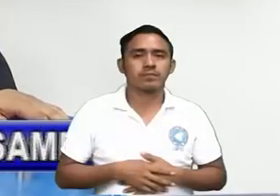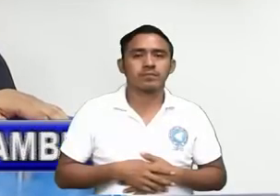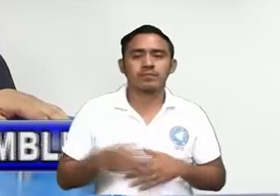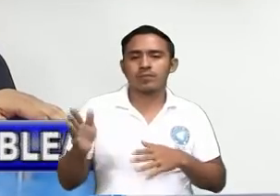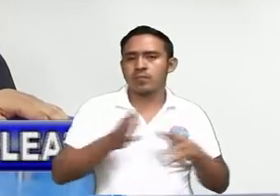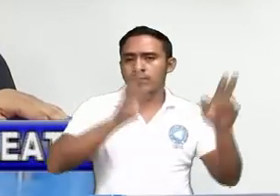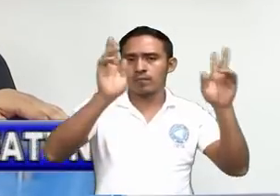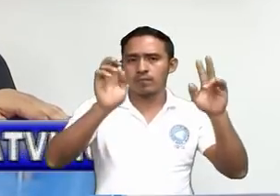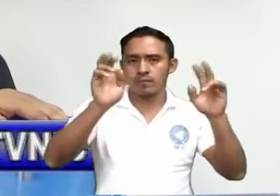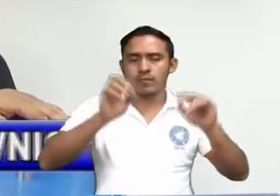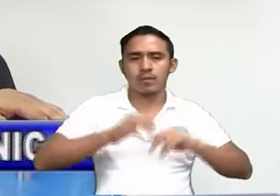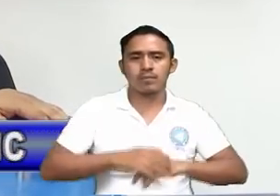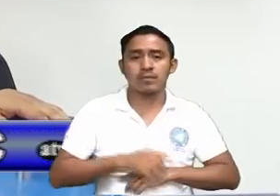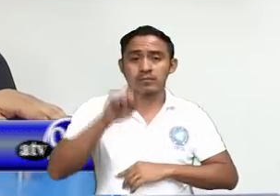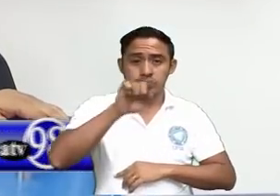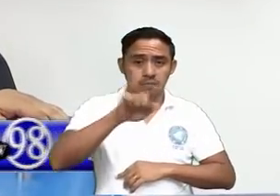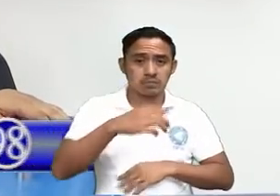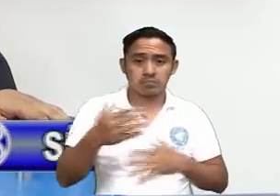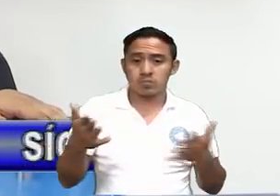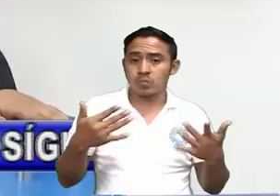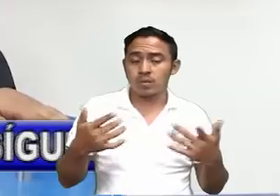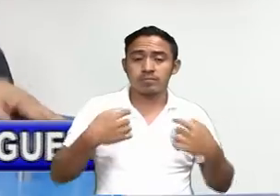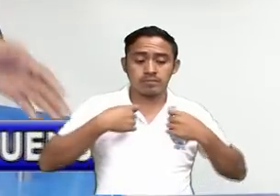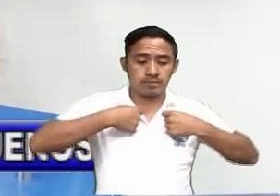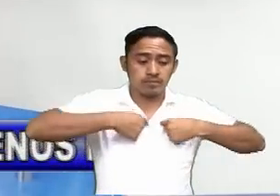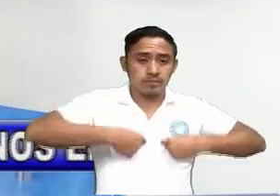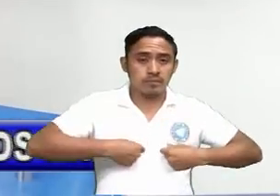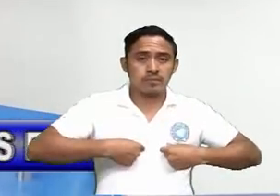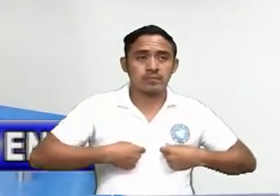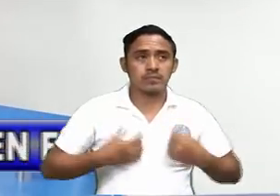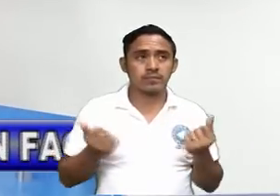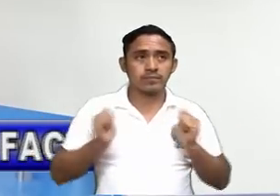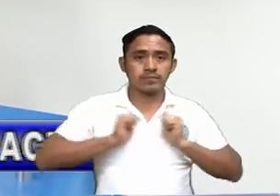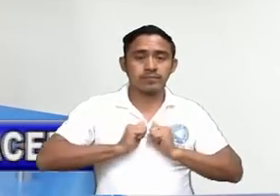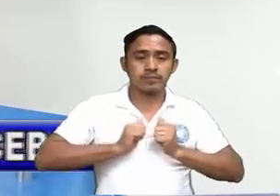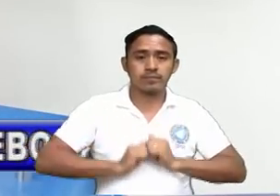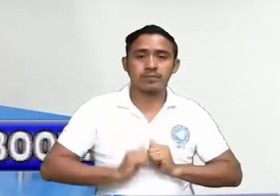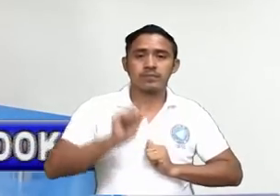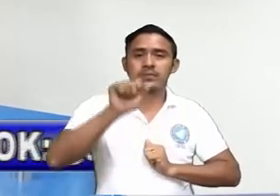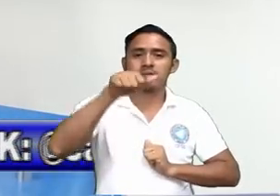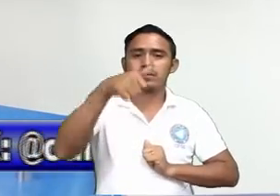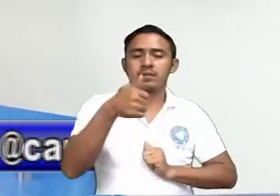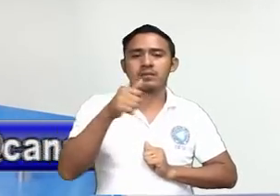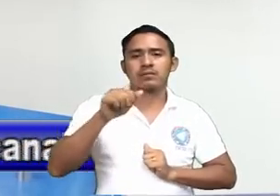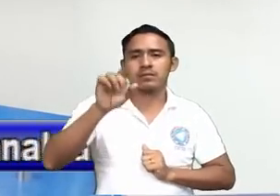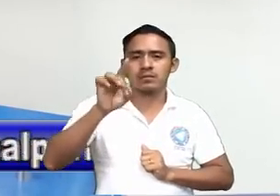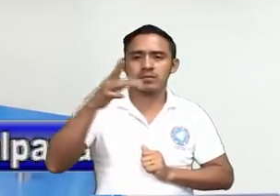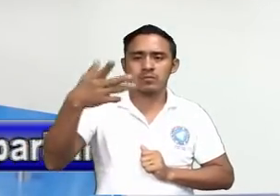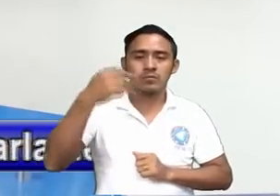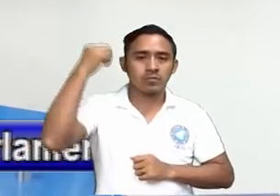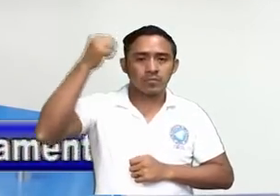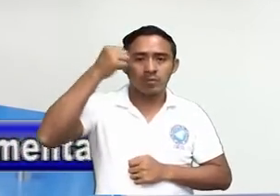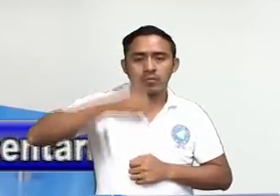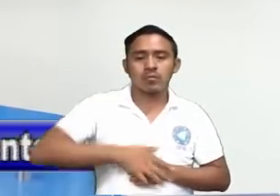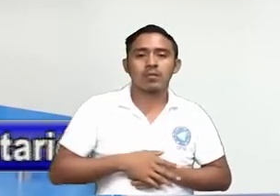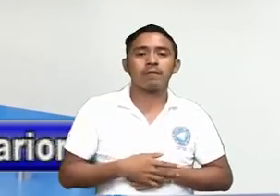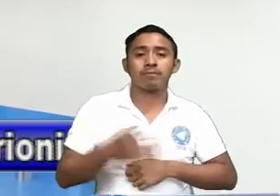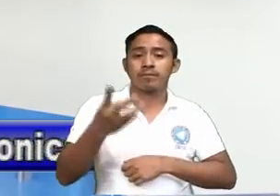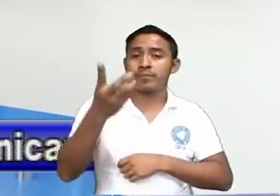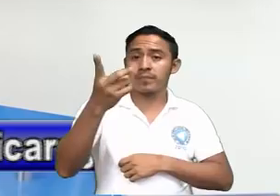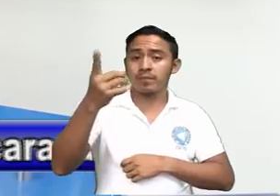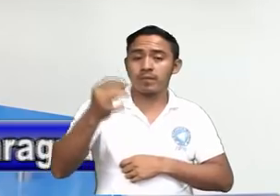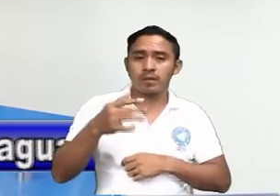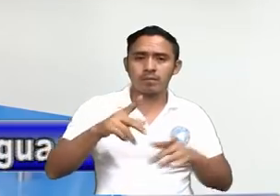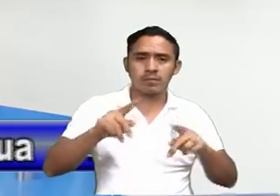Entre otros temas, si usted aún no tiene su camiseta o chaquetas para lucir este 6 y 19 de julio respectivamente, fechas en las que